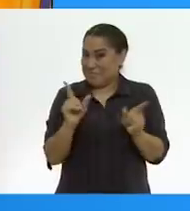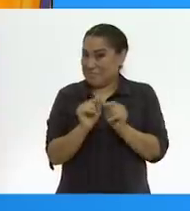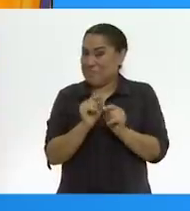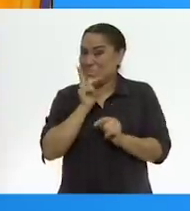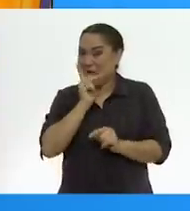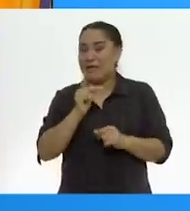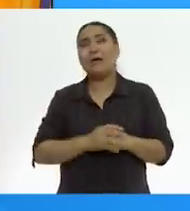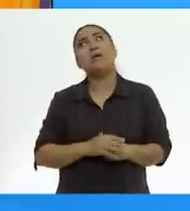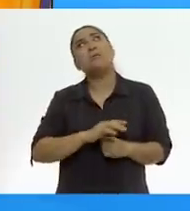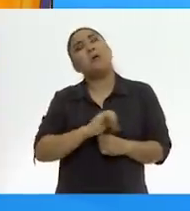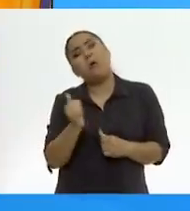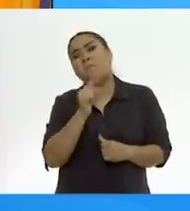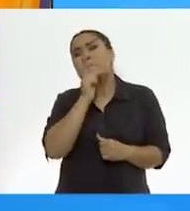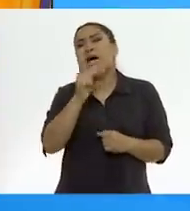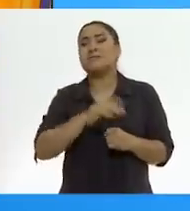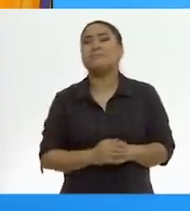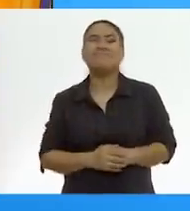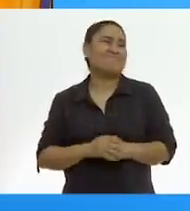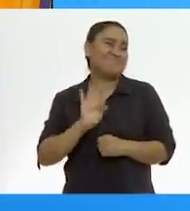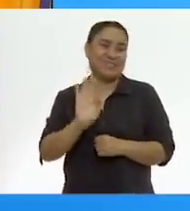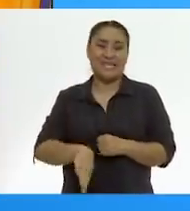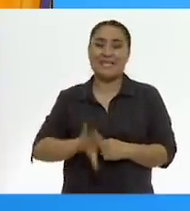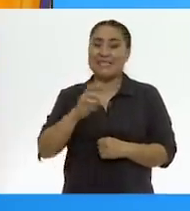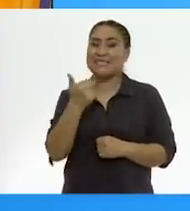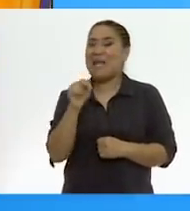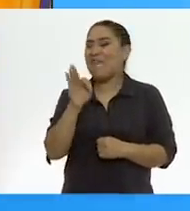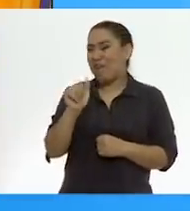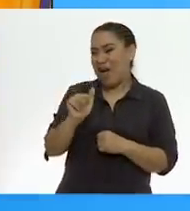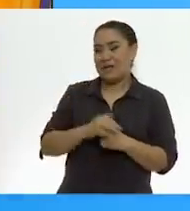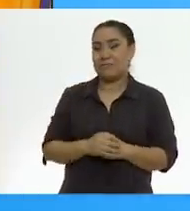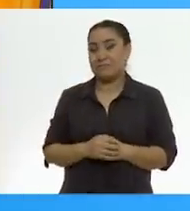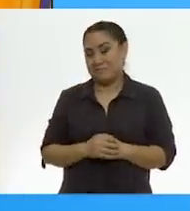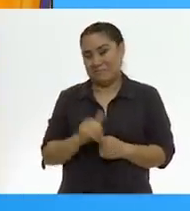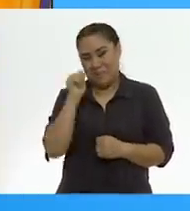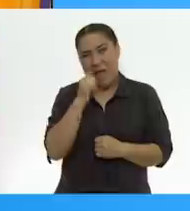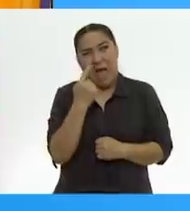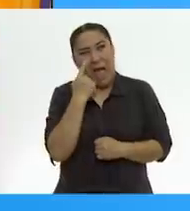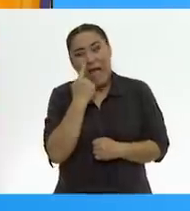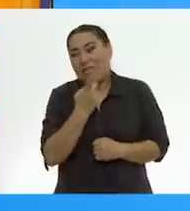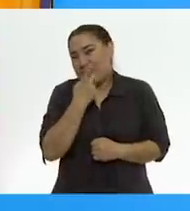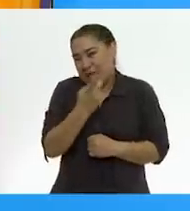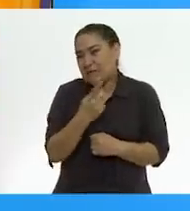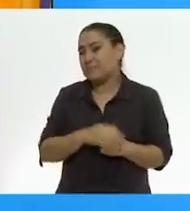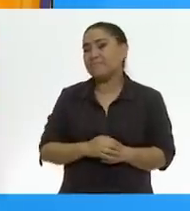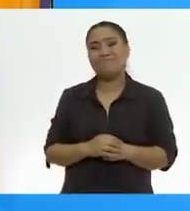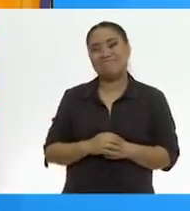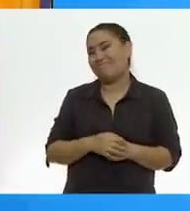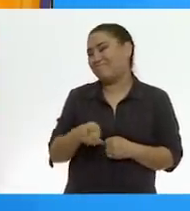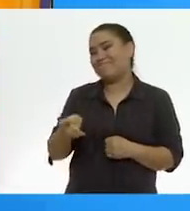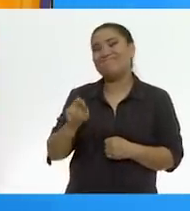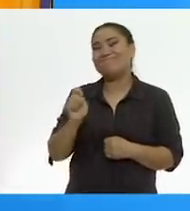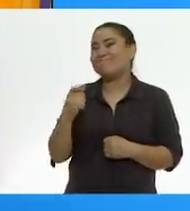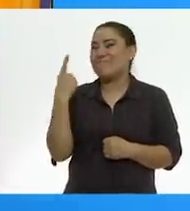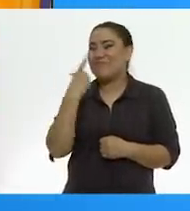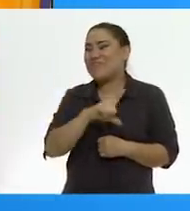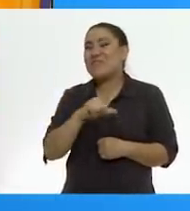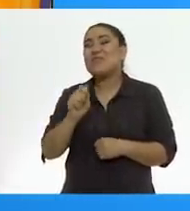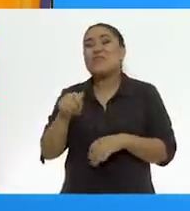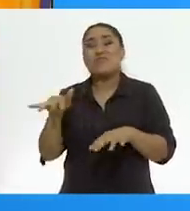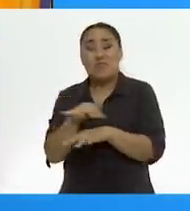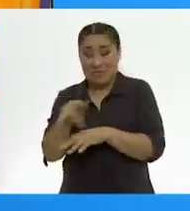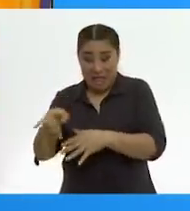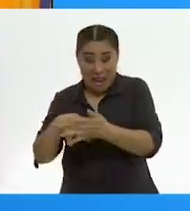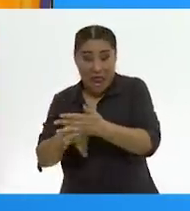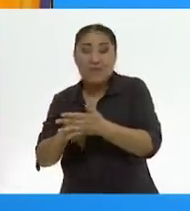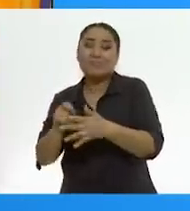Por ejemplo, la palabra chafa, que la usamos para decir que algo es de mala calidad. Ese reloj es muy